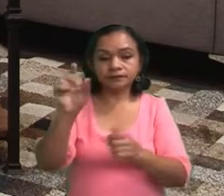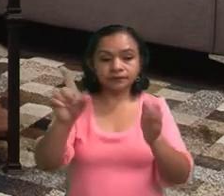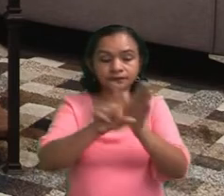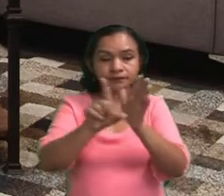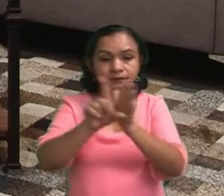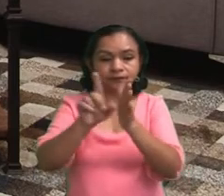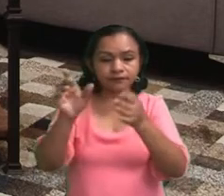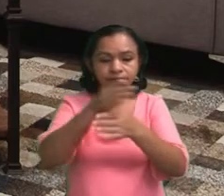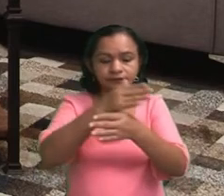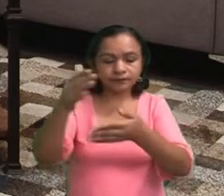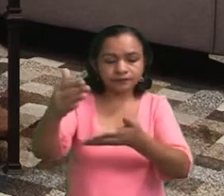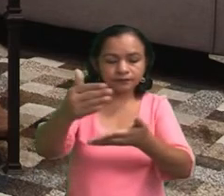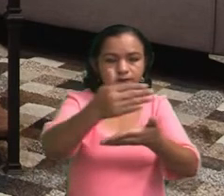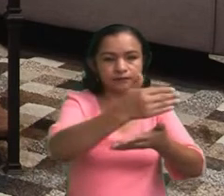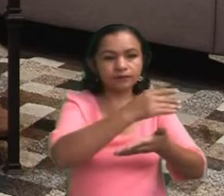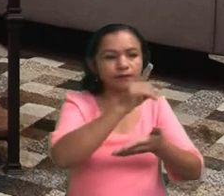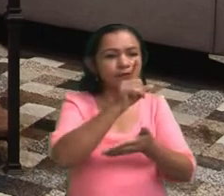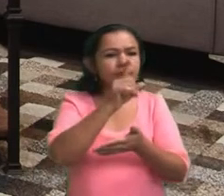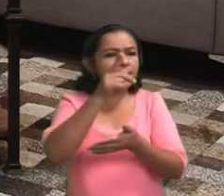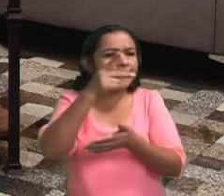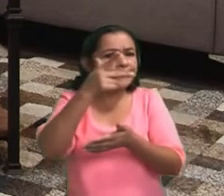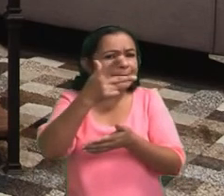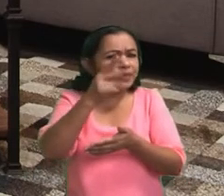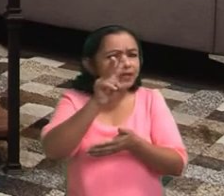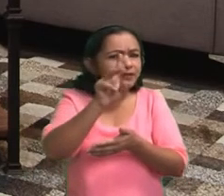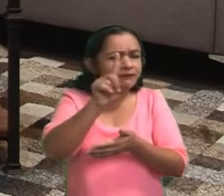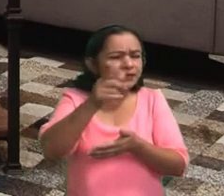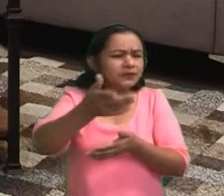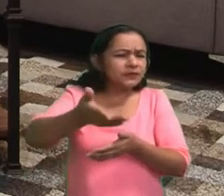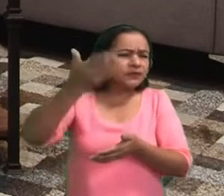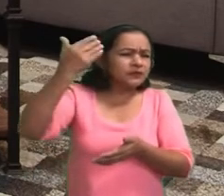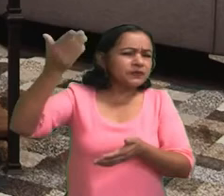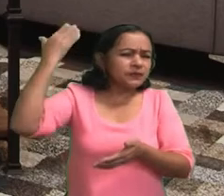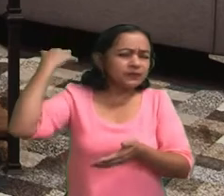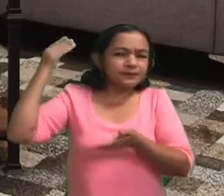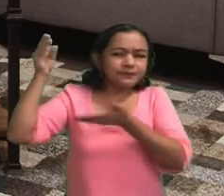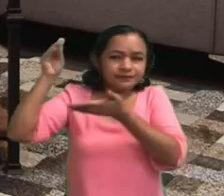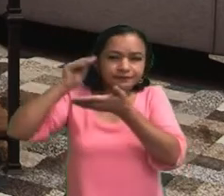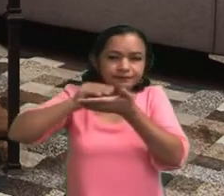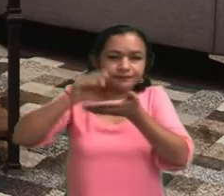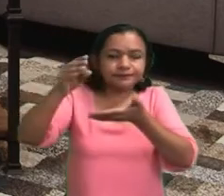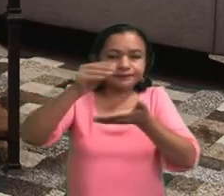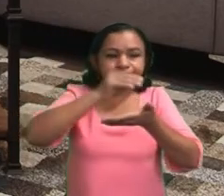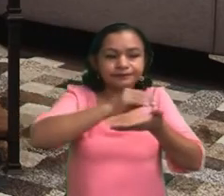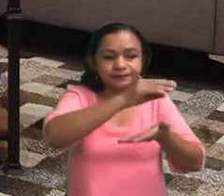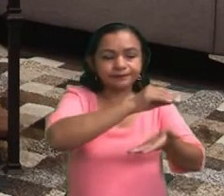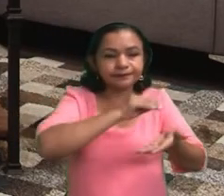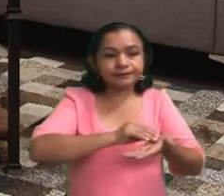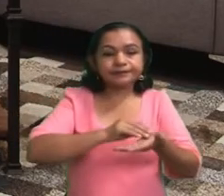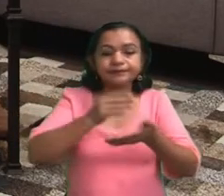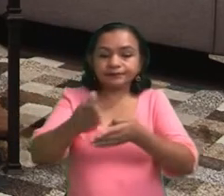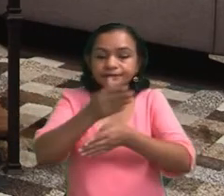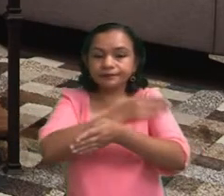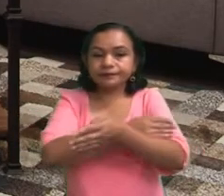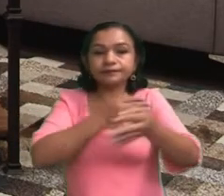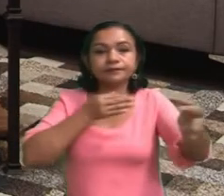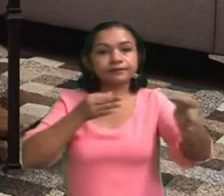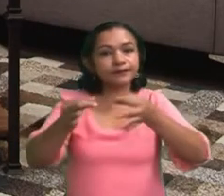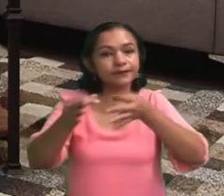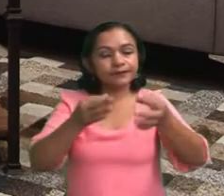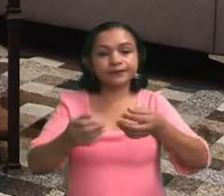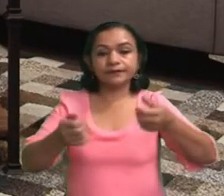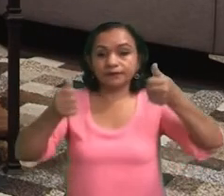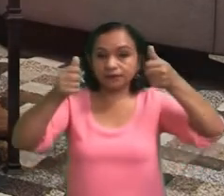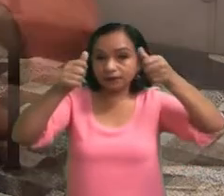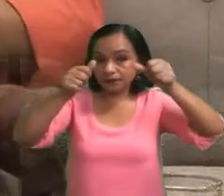y normas desde el 1821. Incluye, okay, como te comentaba hace un momento, acuerdos